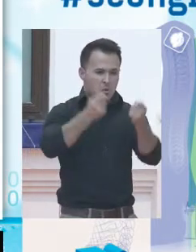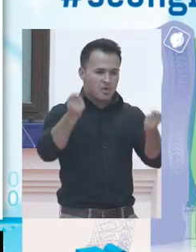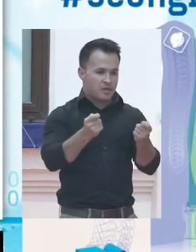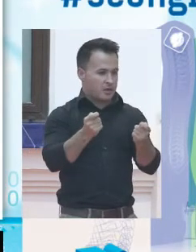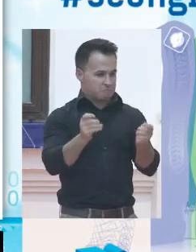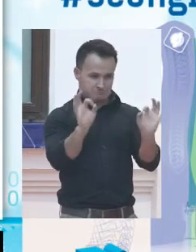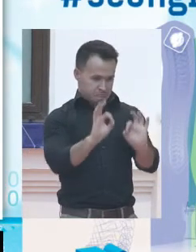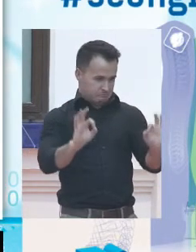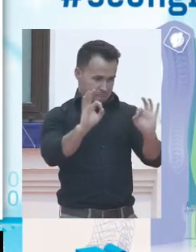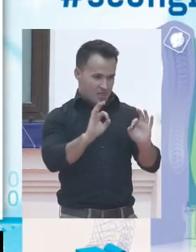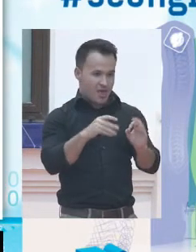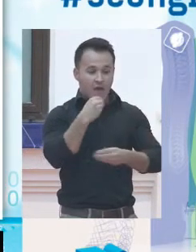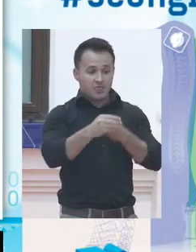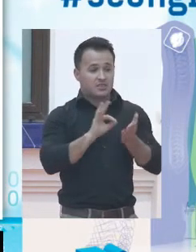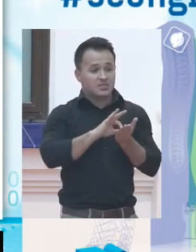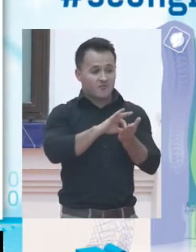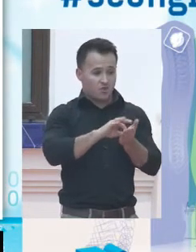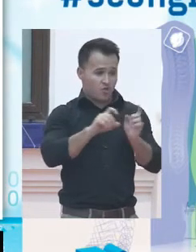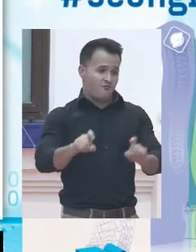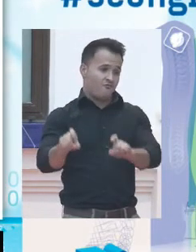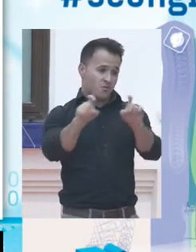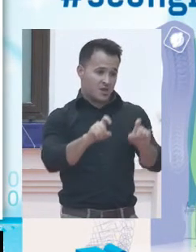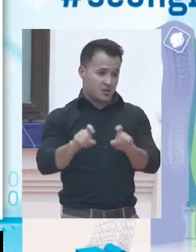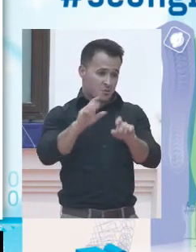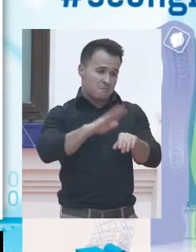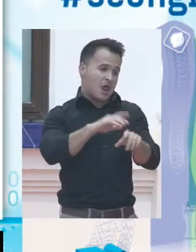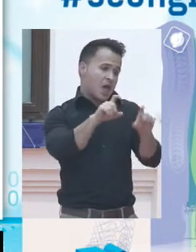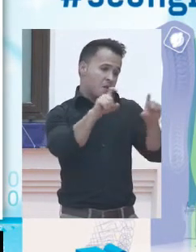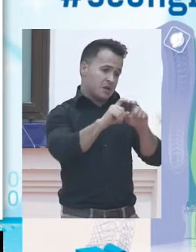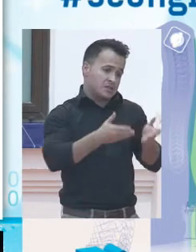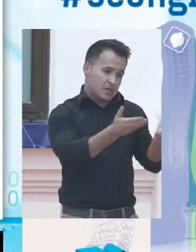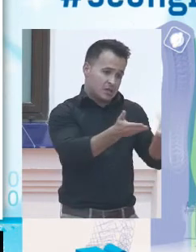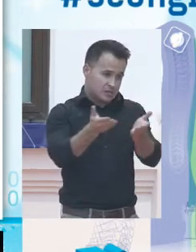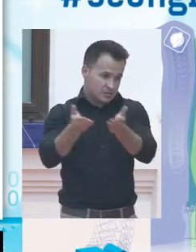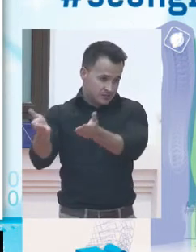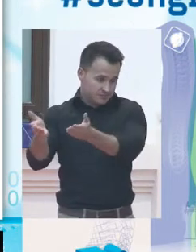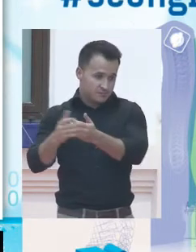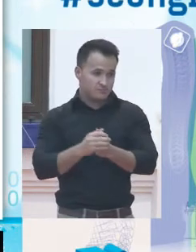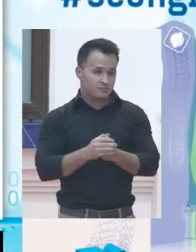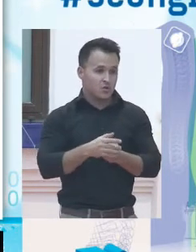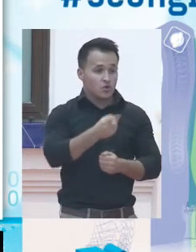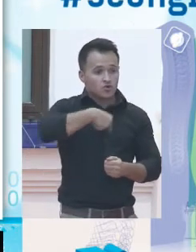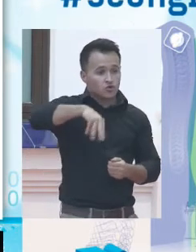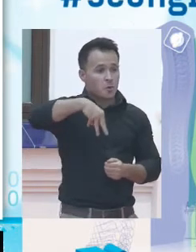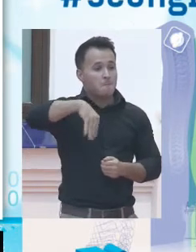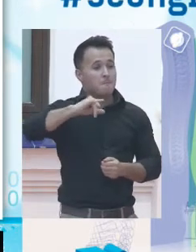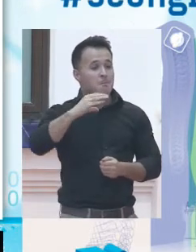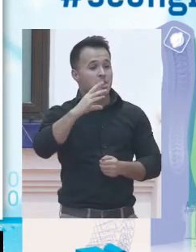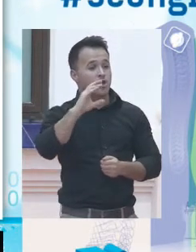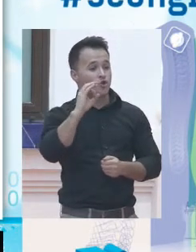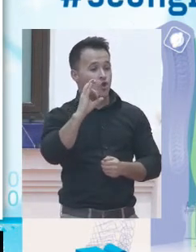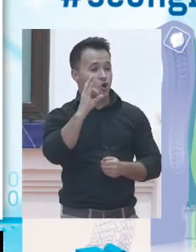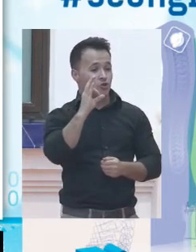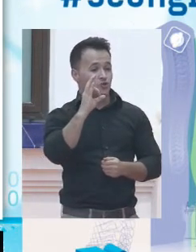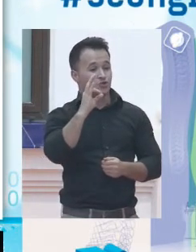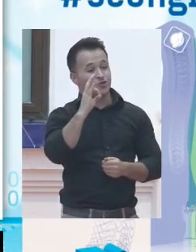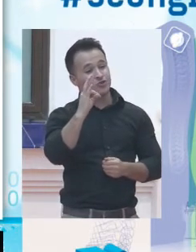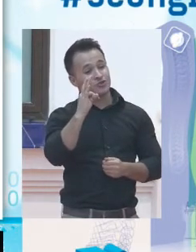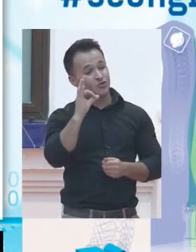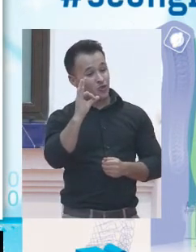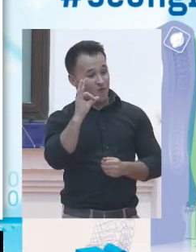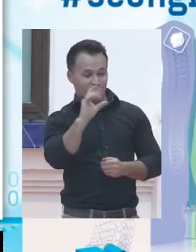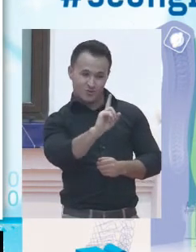lado, hacemos servicios informáticos para muchas empresas. No somos Microsoft, no hacemos Windows, no hacemos sistemas operativos,